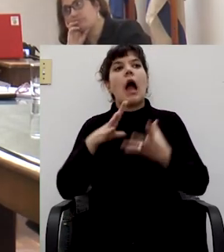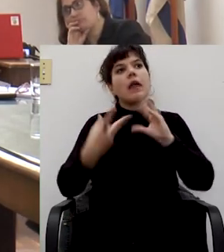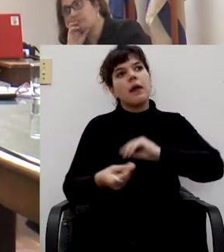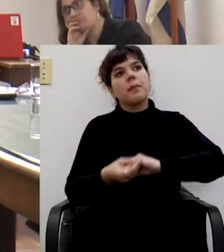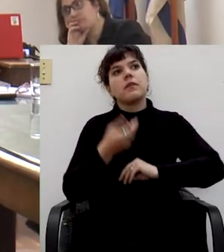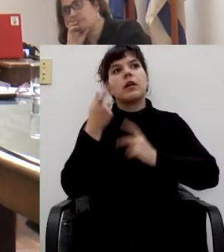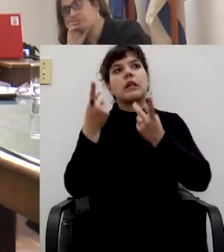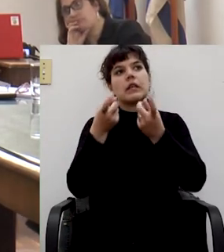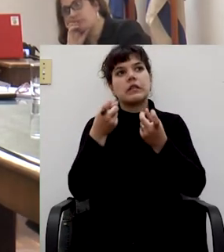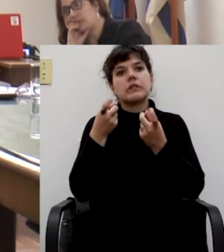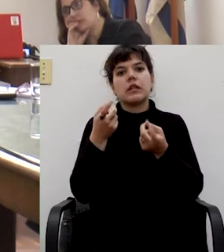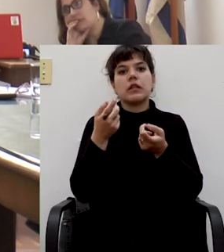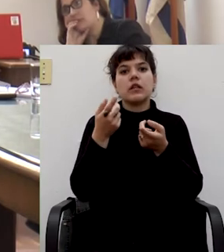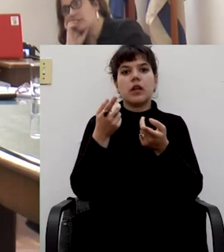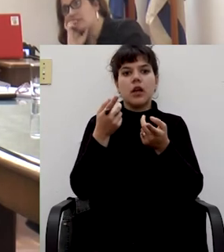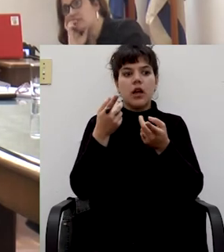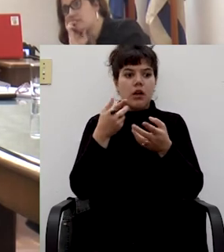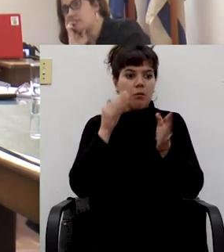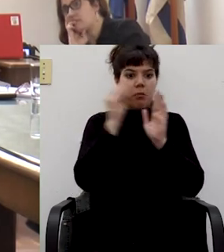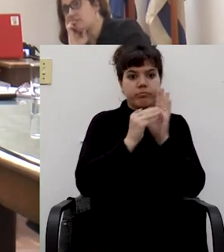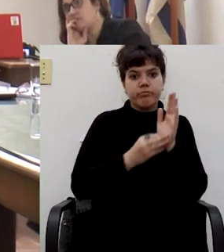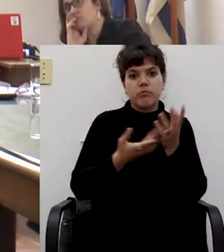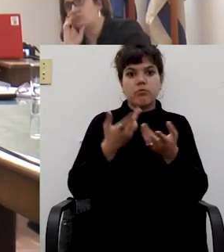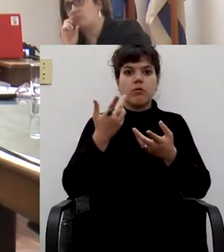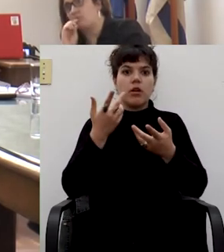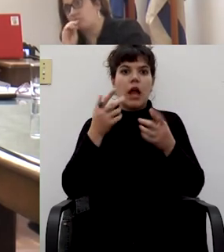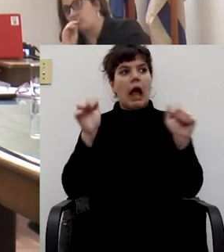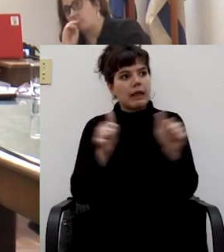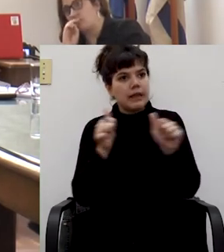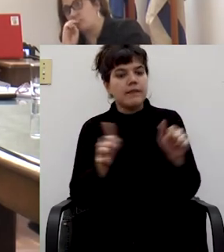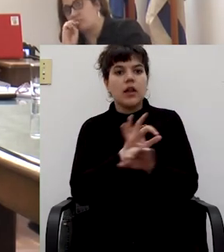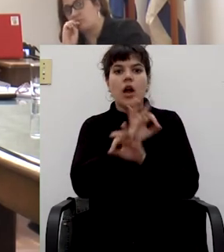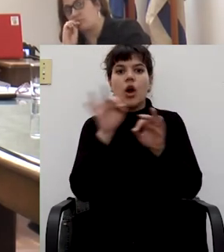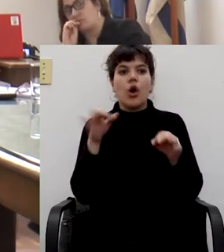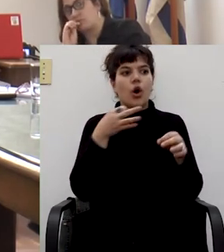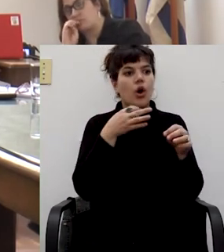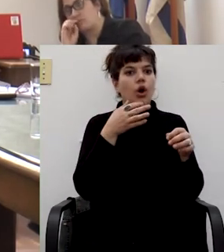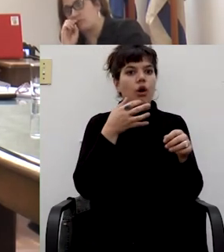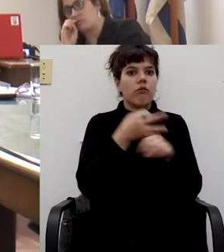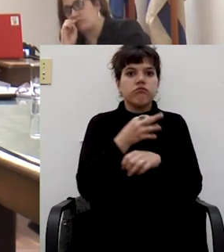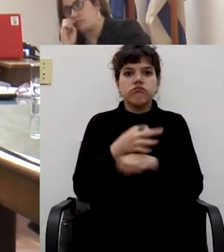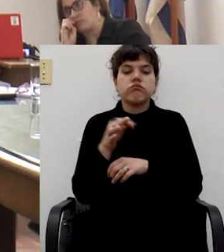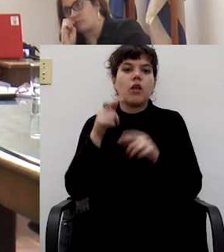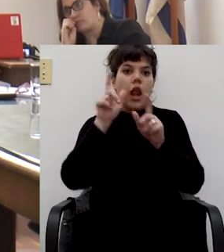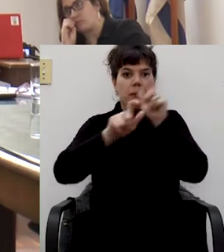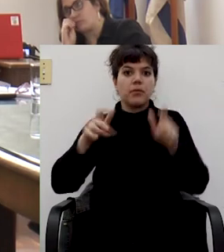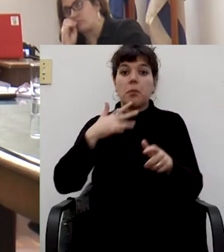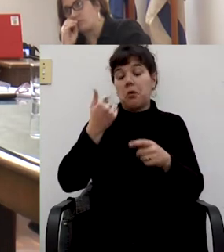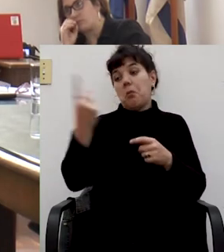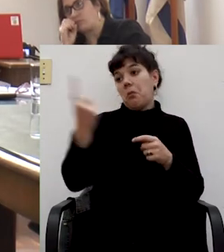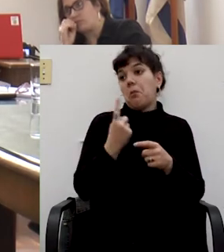que no impongan una carga desproporcionada en las tareas o en las actividades que se les proponen a las personas. Bueno, si viene una